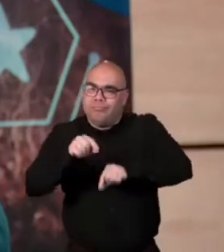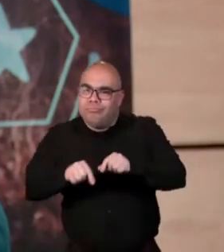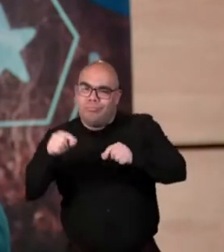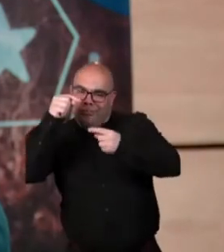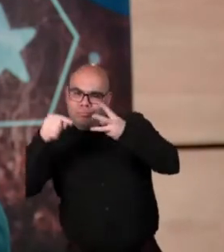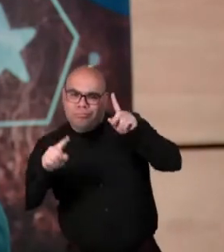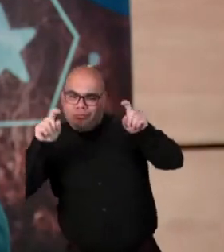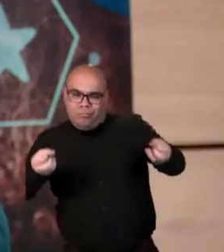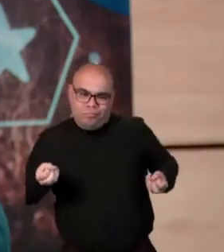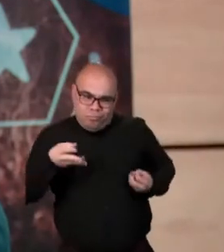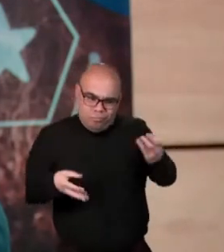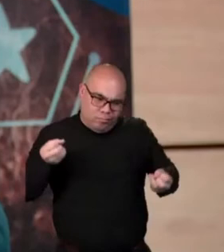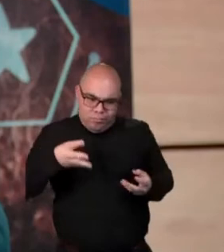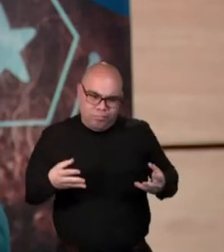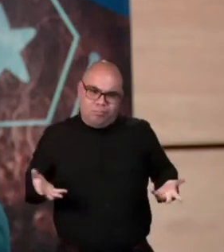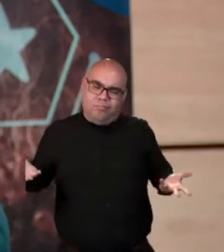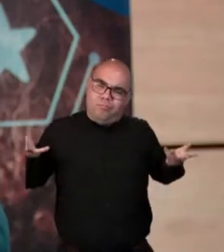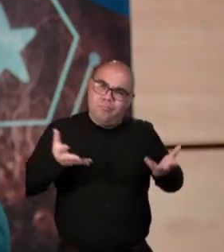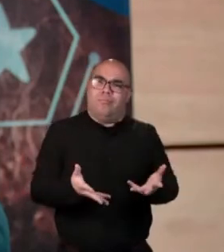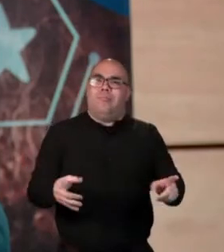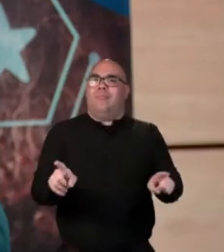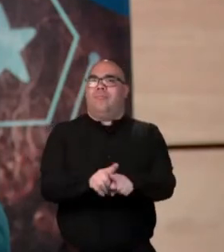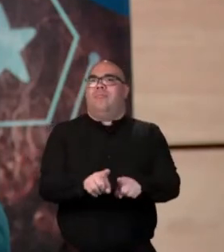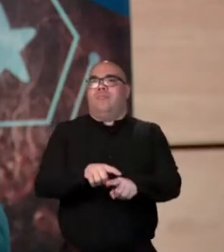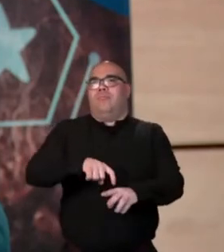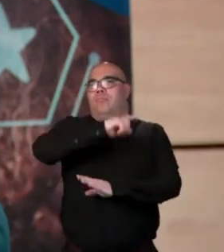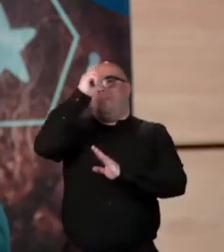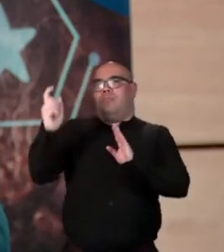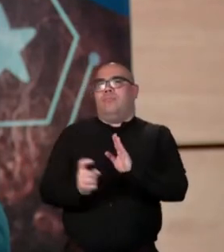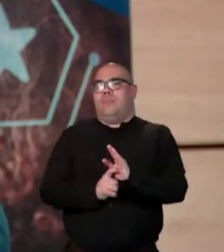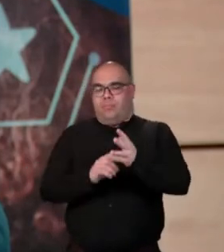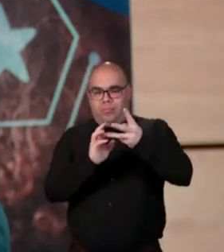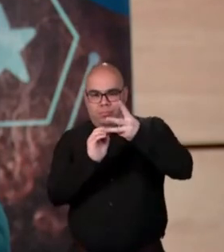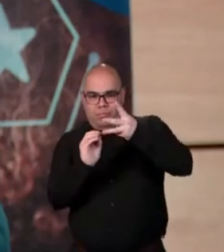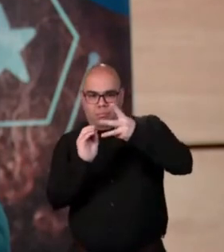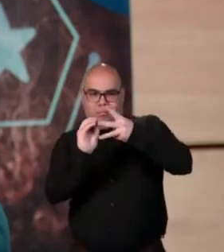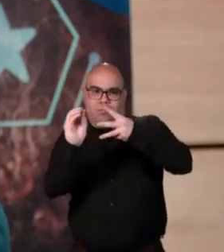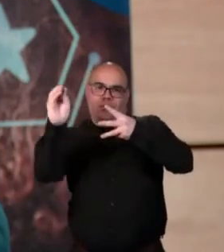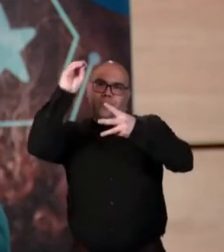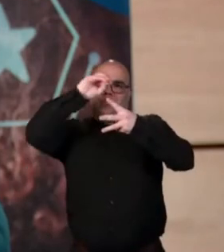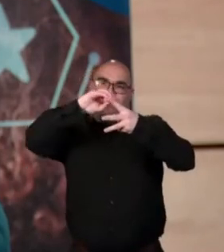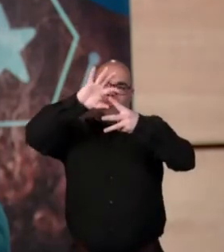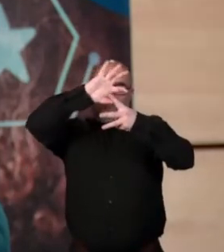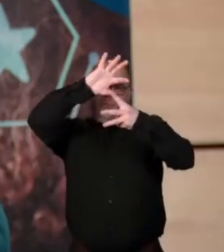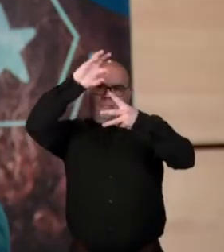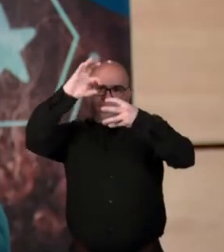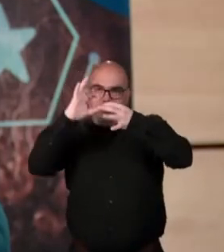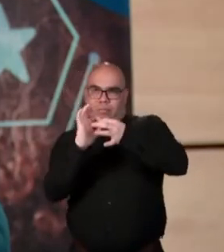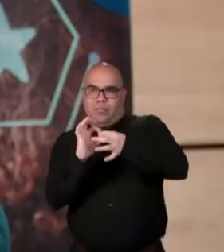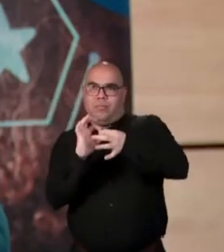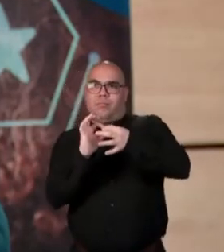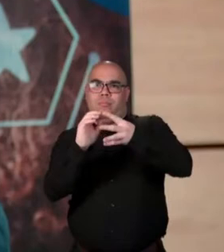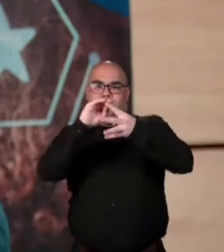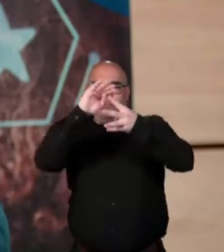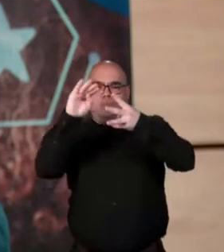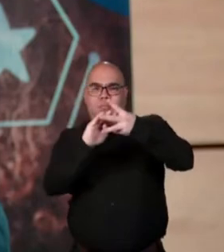aporte dentro de un programa como un todo y claro todo esto concatenado con el aspecto meso curricular el reto es